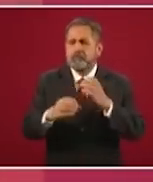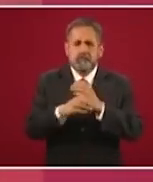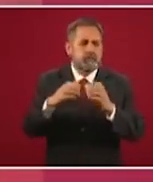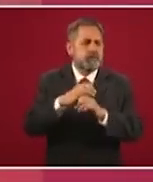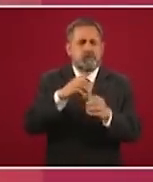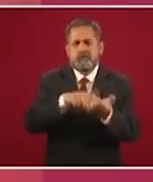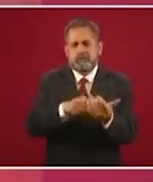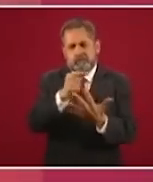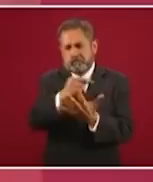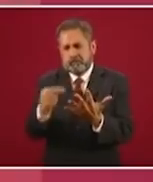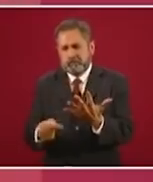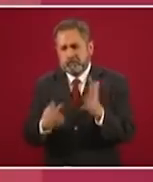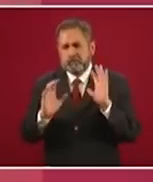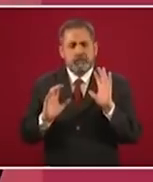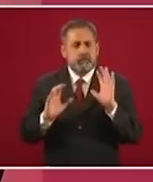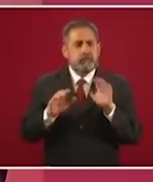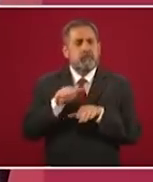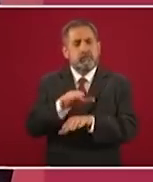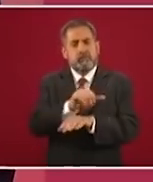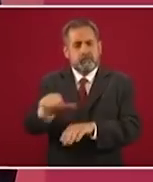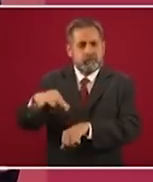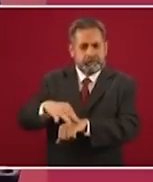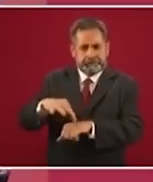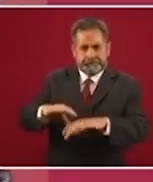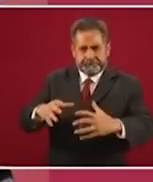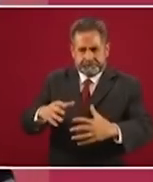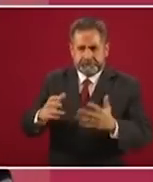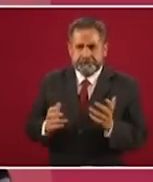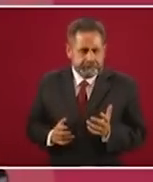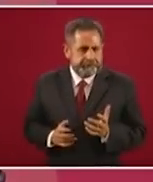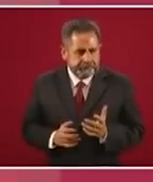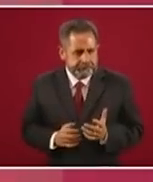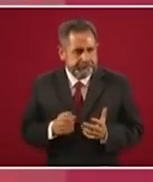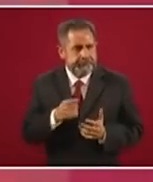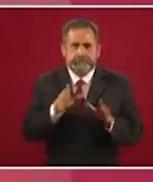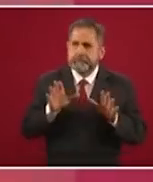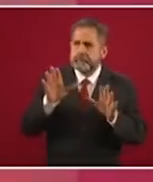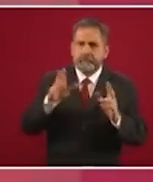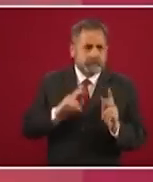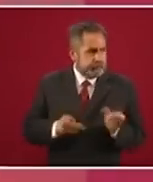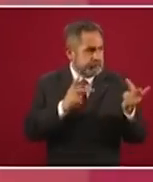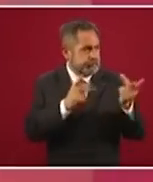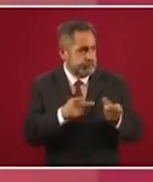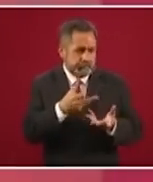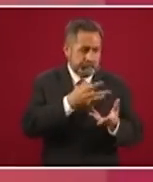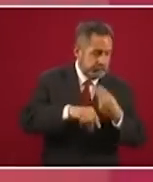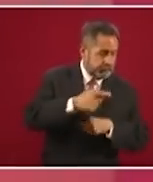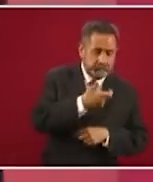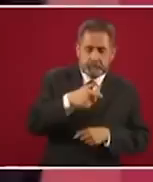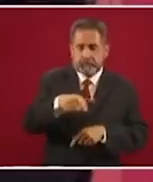Nos van a ayudar a resolver el problema de qué hacer con el avión